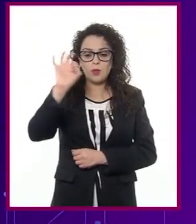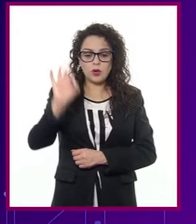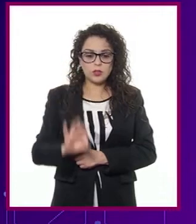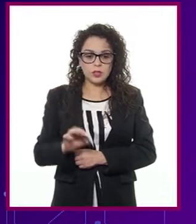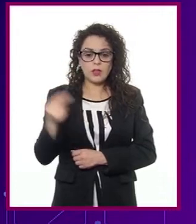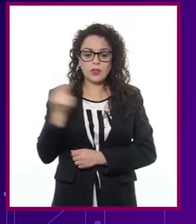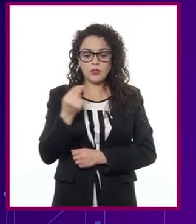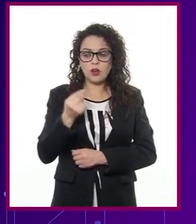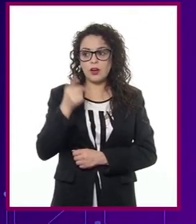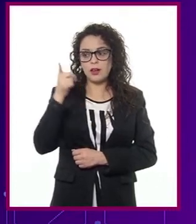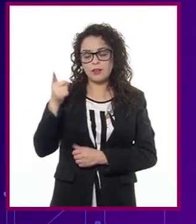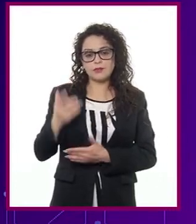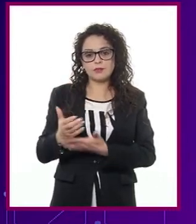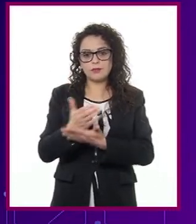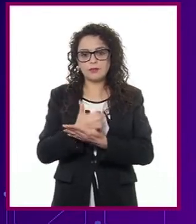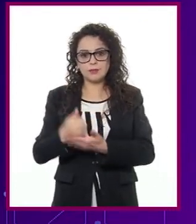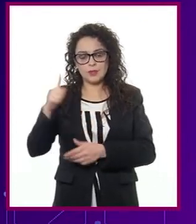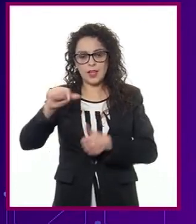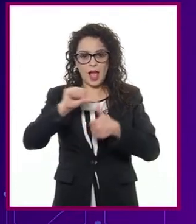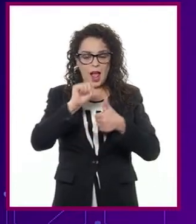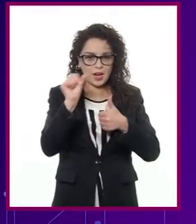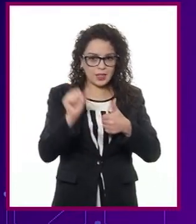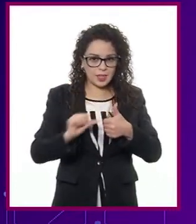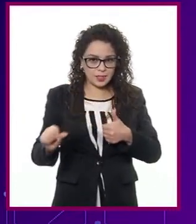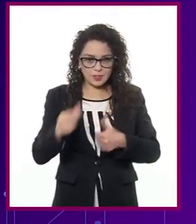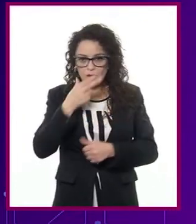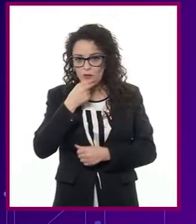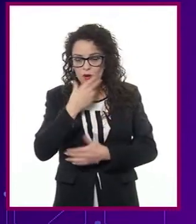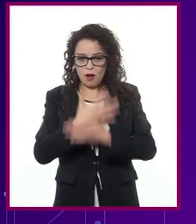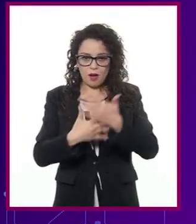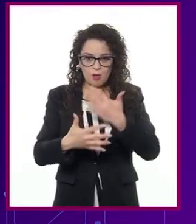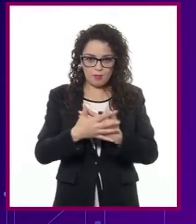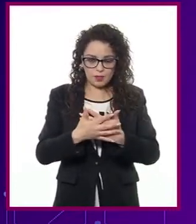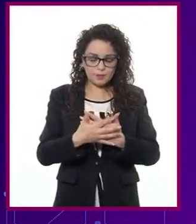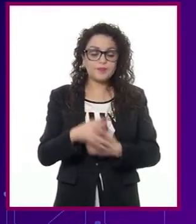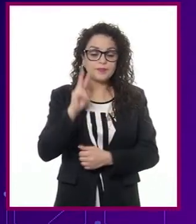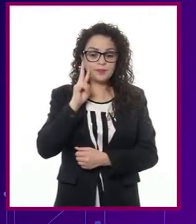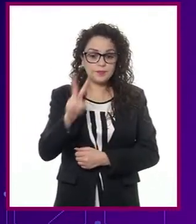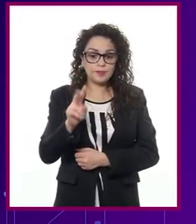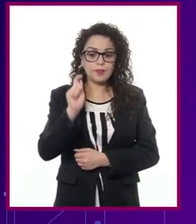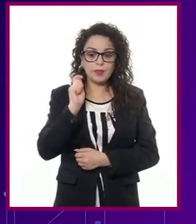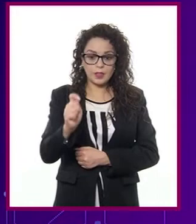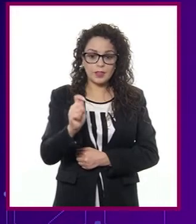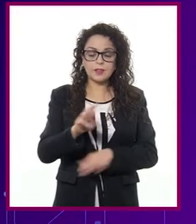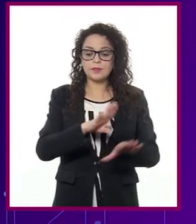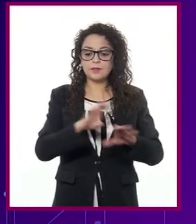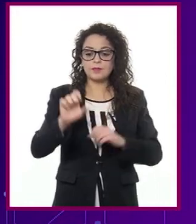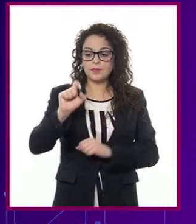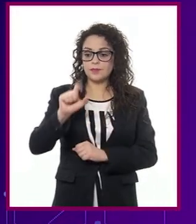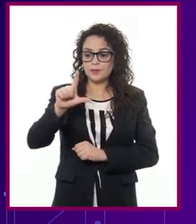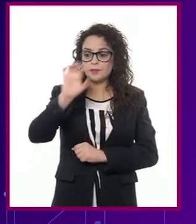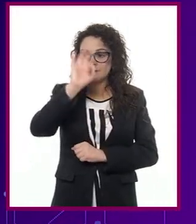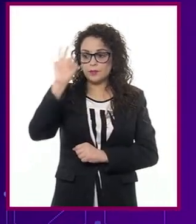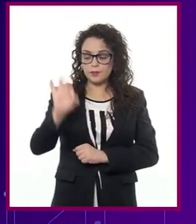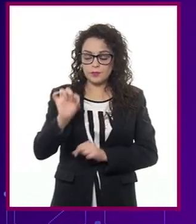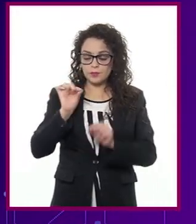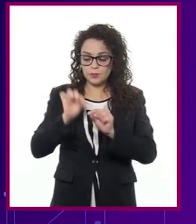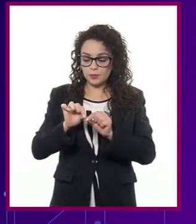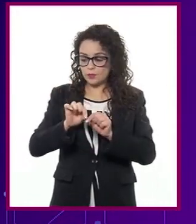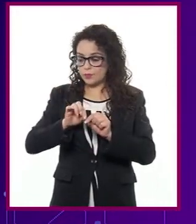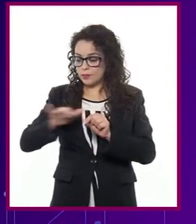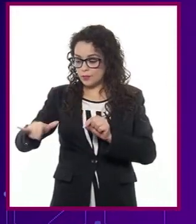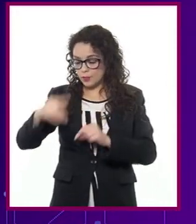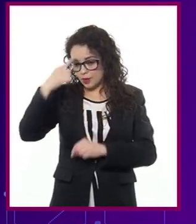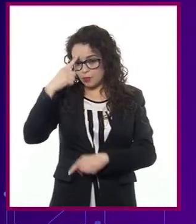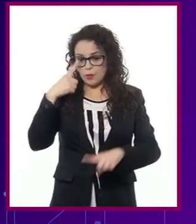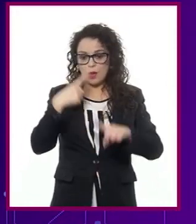requiere el artesano. Podemos utilizar la representación decimal del 927% para multiplicarlo por el